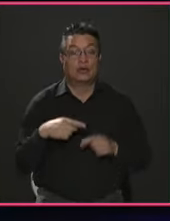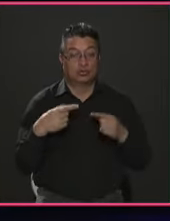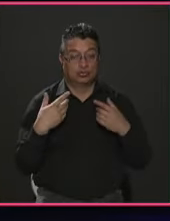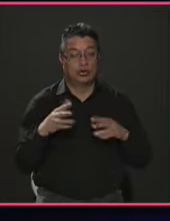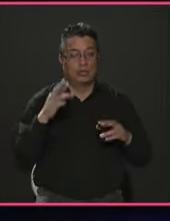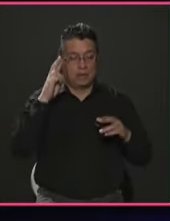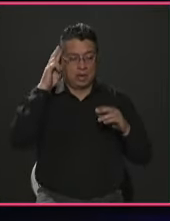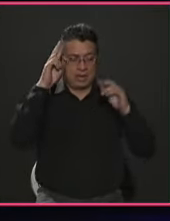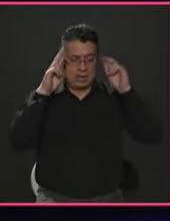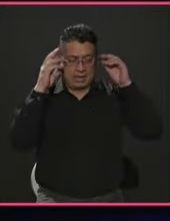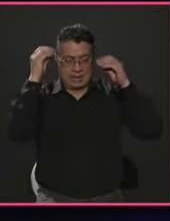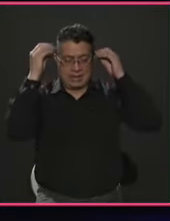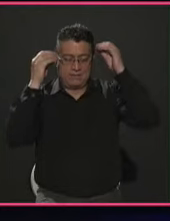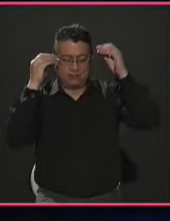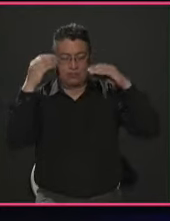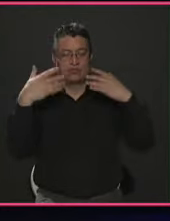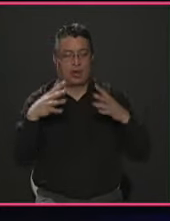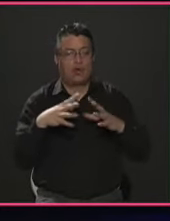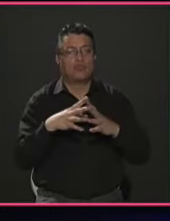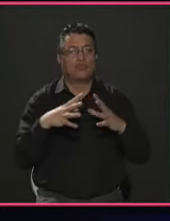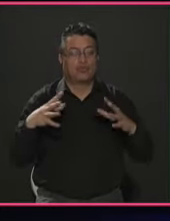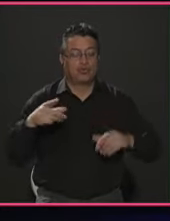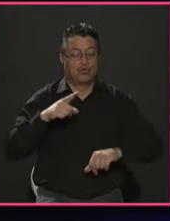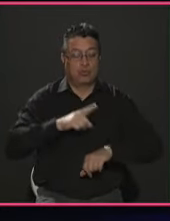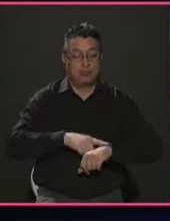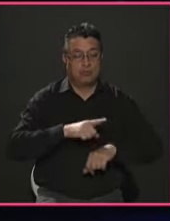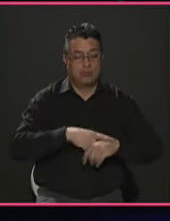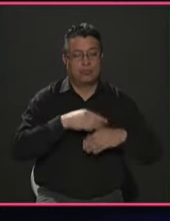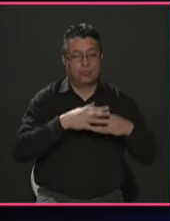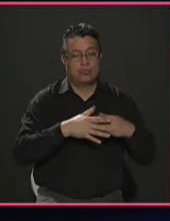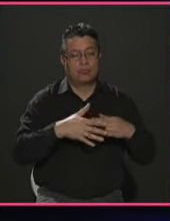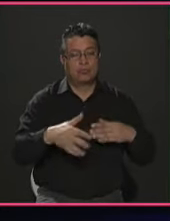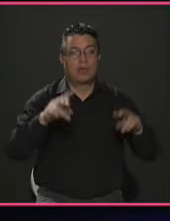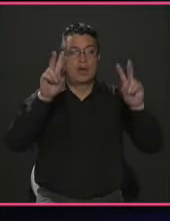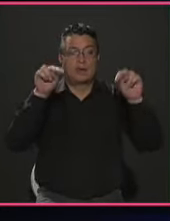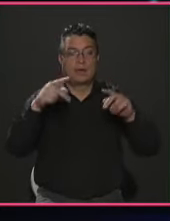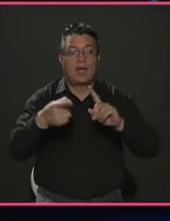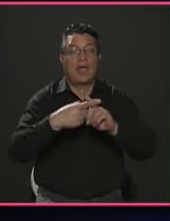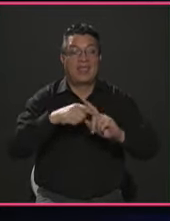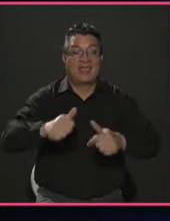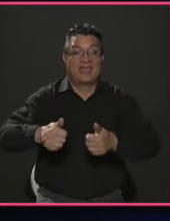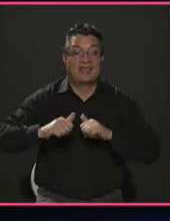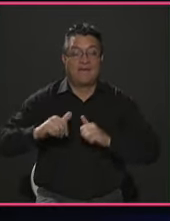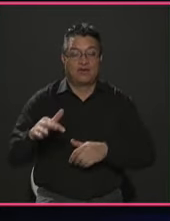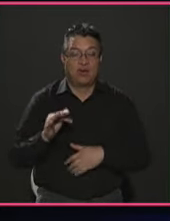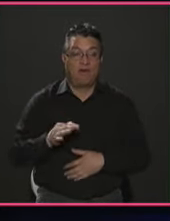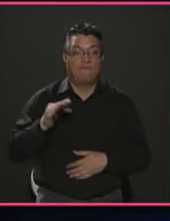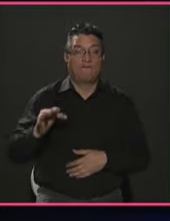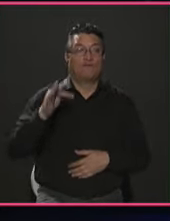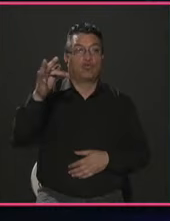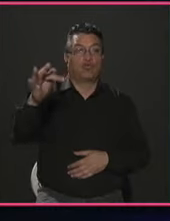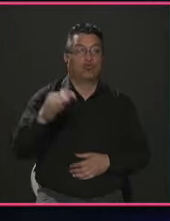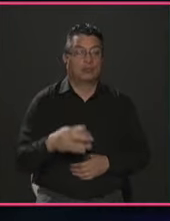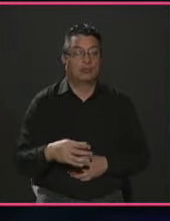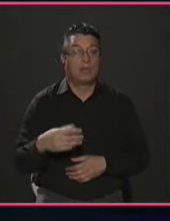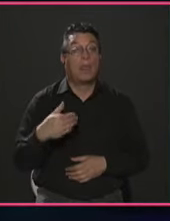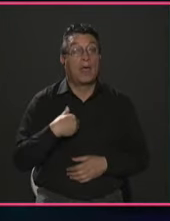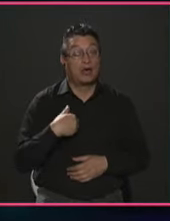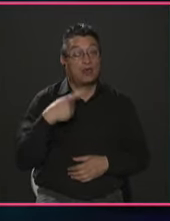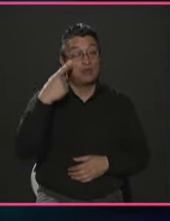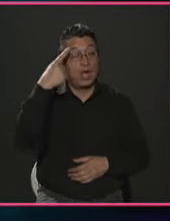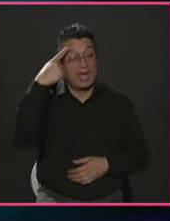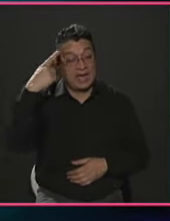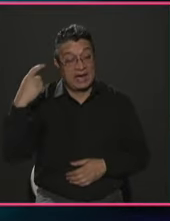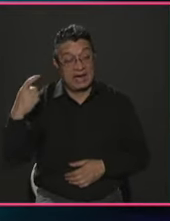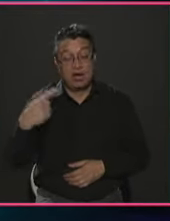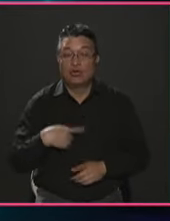reflexionado ya harto en varios minutos respecto de los desafíos del futuro creo que